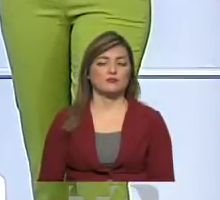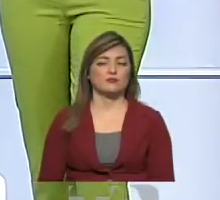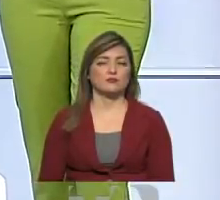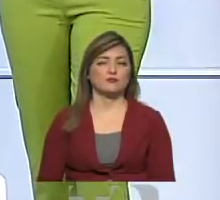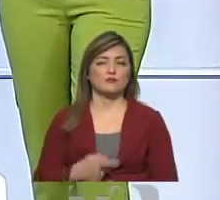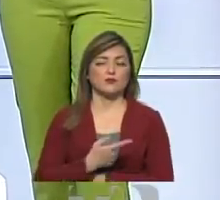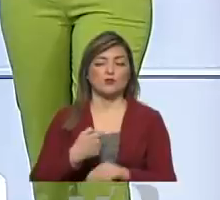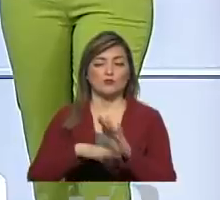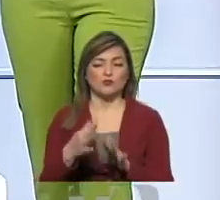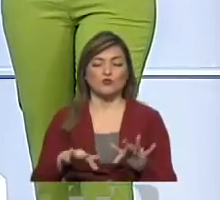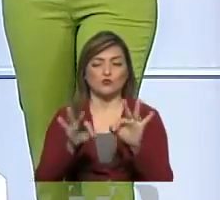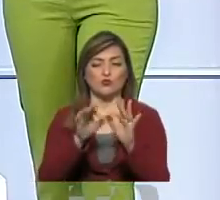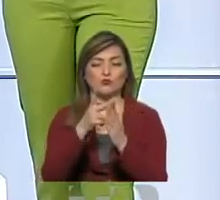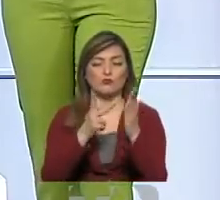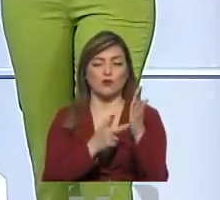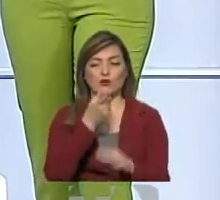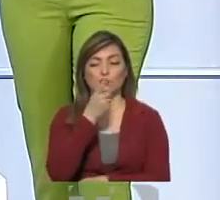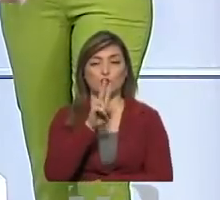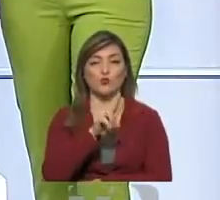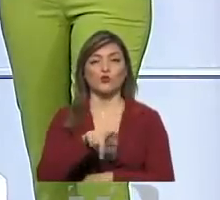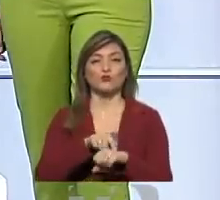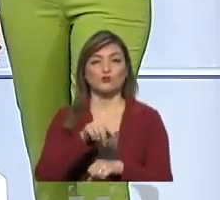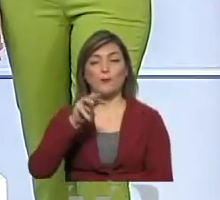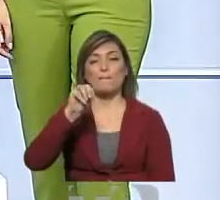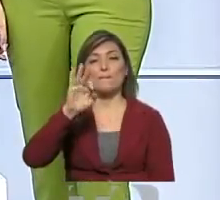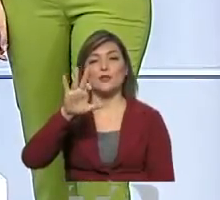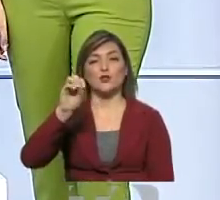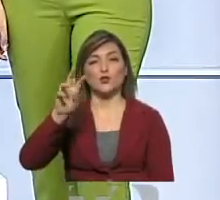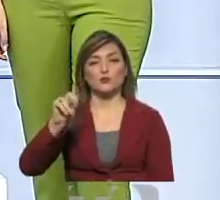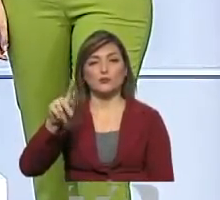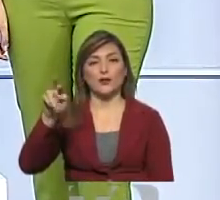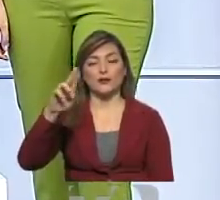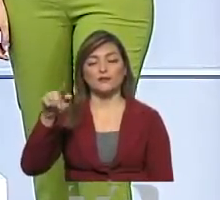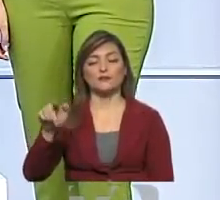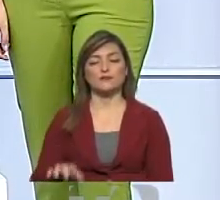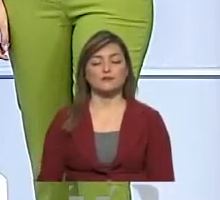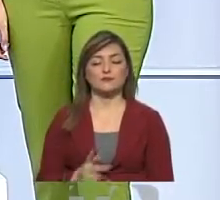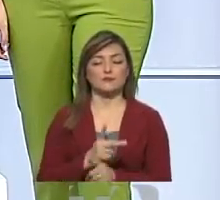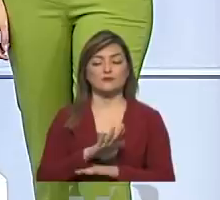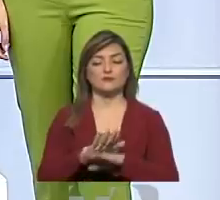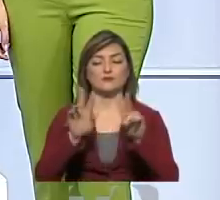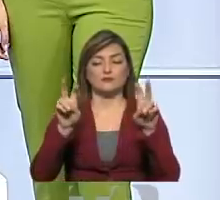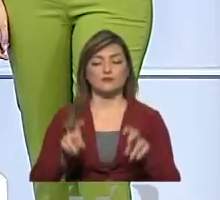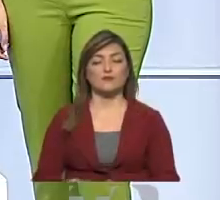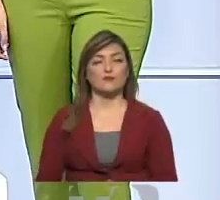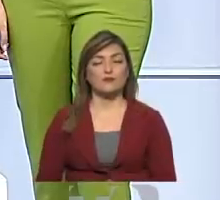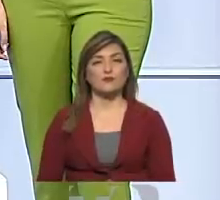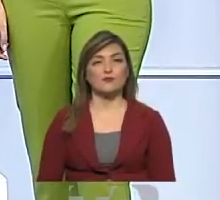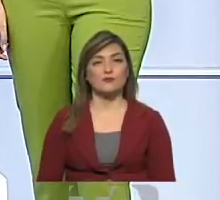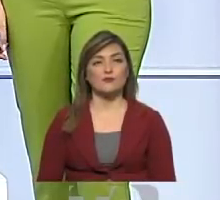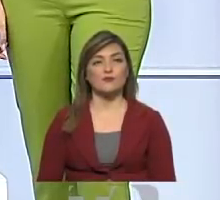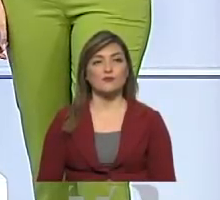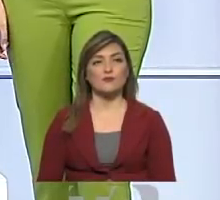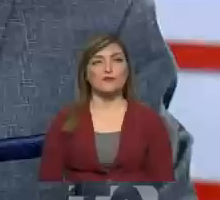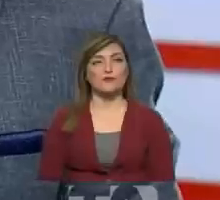nuestro programa de entrevistas Los Desayunos de 24 Horas junto a Milton Pérez, la concejal Luz Elena Coloma se pronunció con respecto a este proceso de remoción del